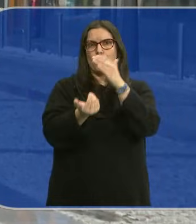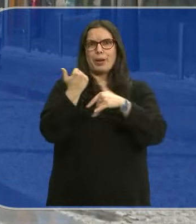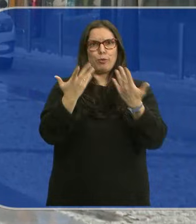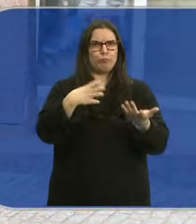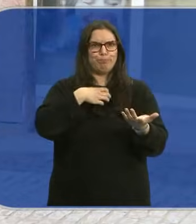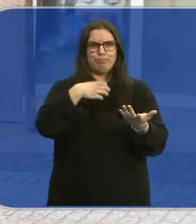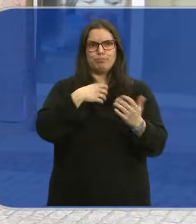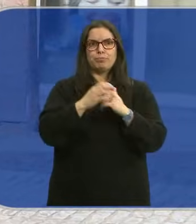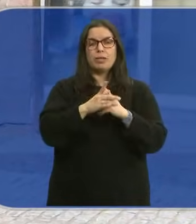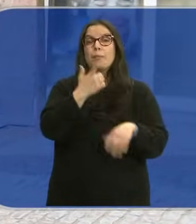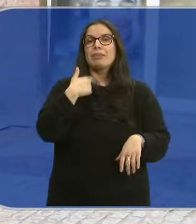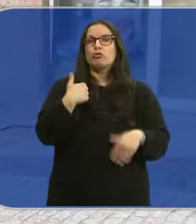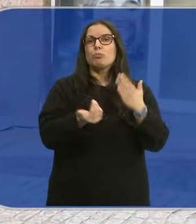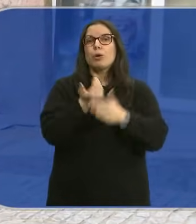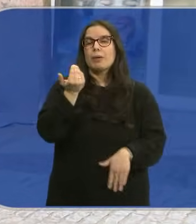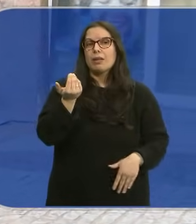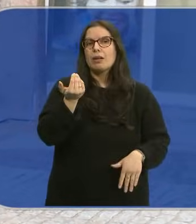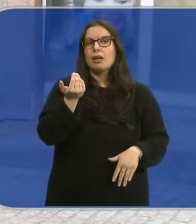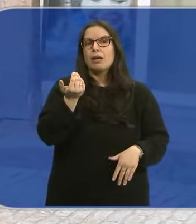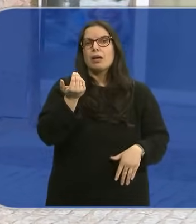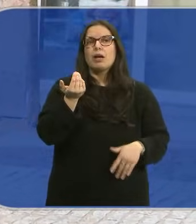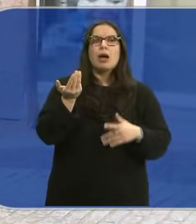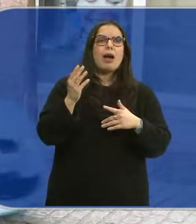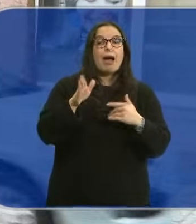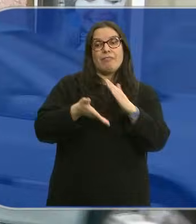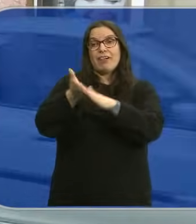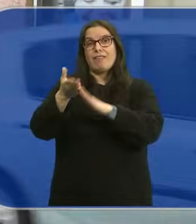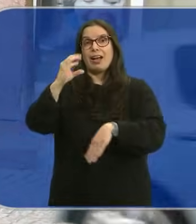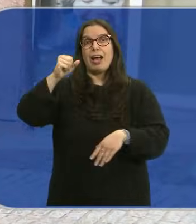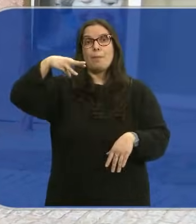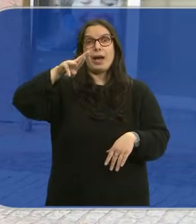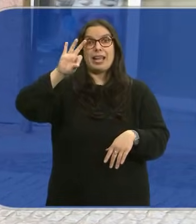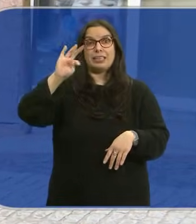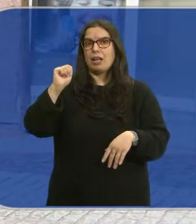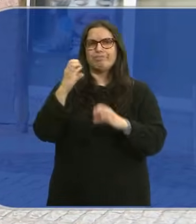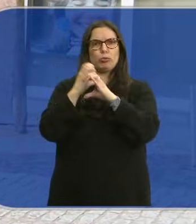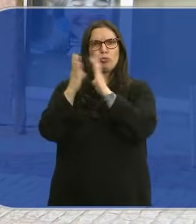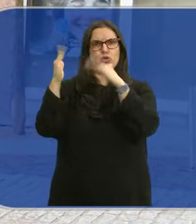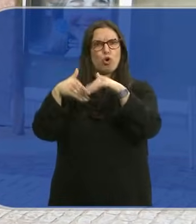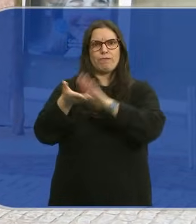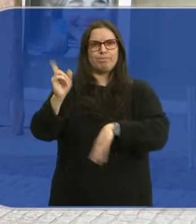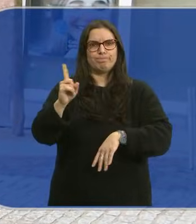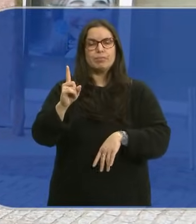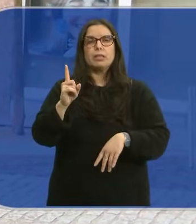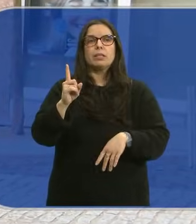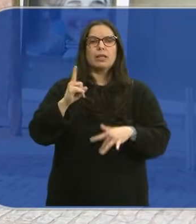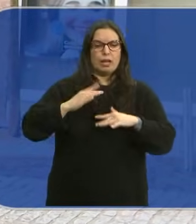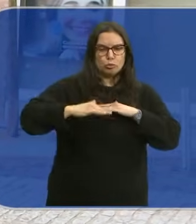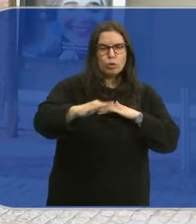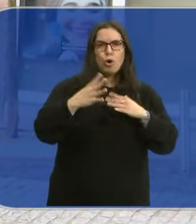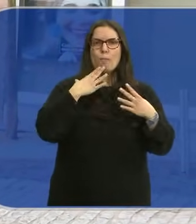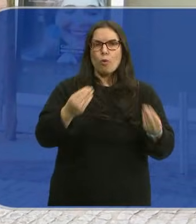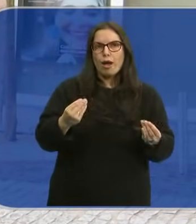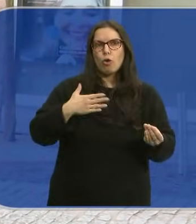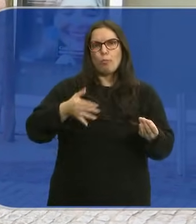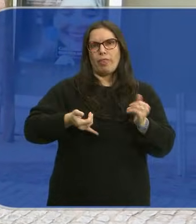del día. Habían dicho en la mañana que hacia Camareta no había servicio de autobuses y aparte de que el suelo mojado te